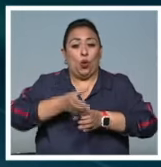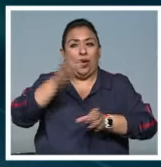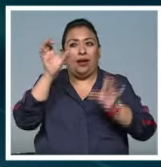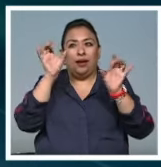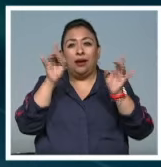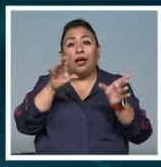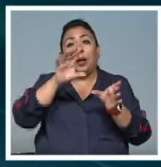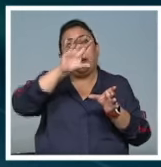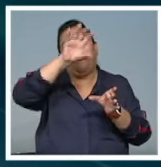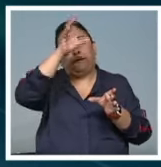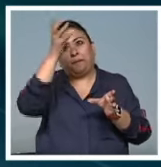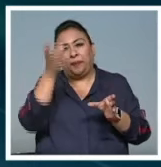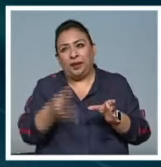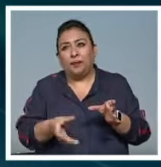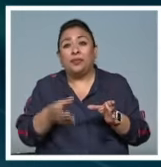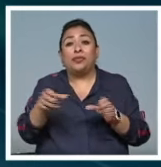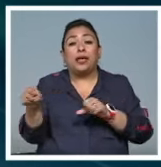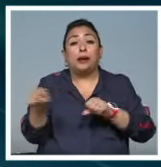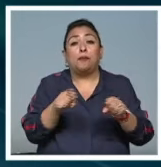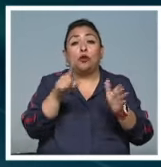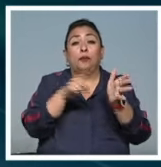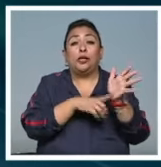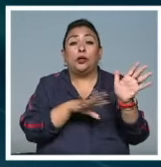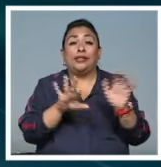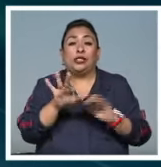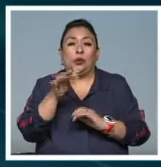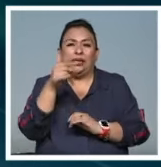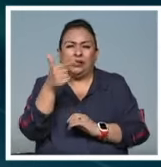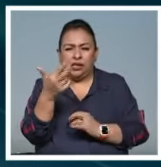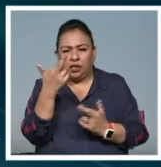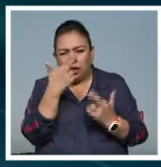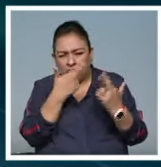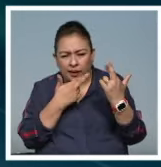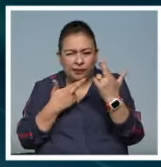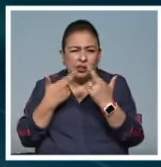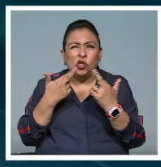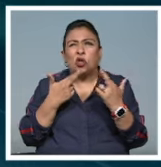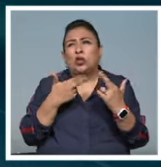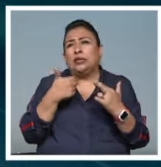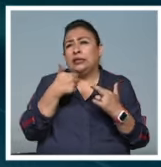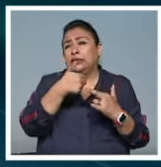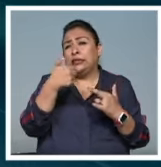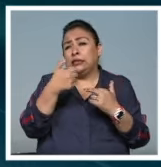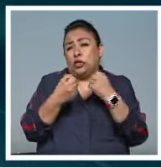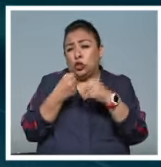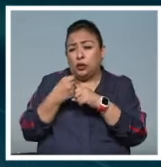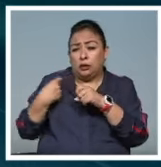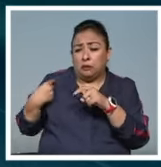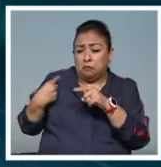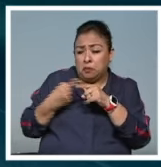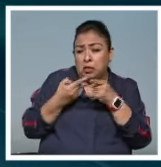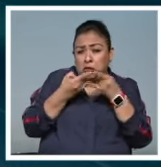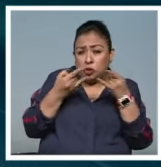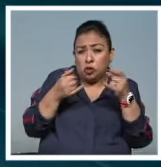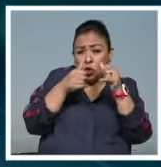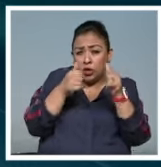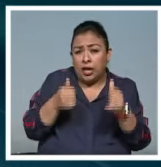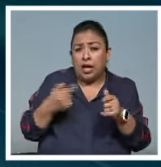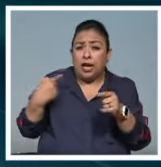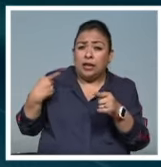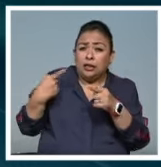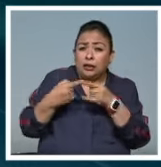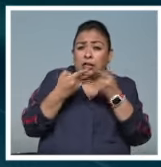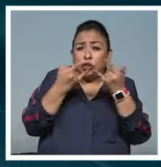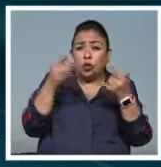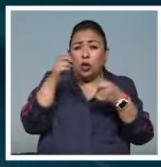con el terremoto del 57. Es decir, hay una revisión de prácticamente 6 siglos de historia del arte, de historia cultural